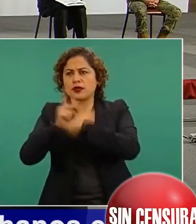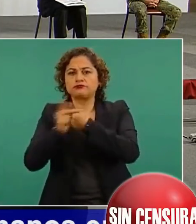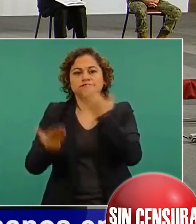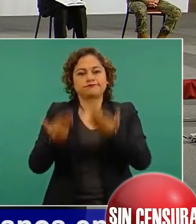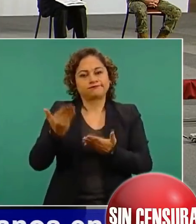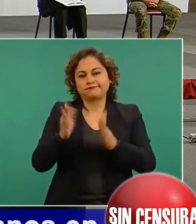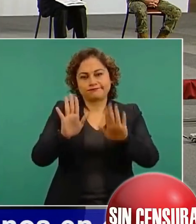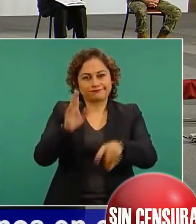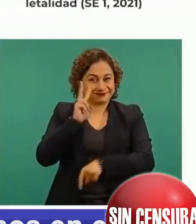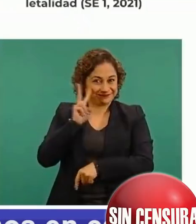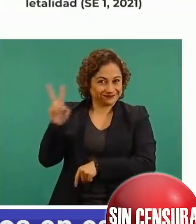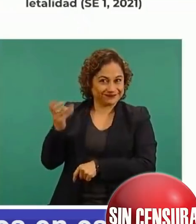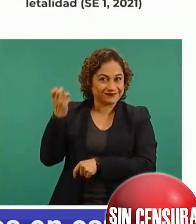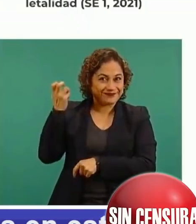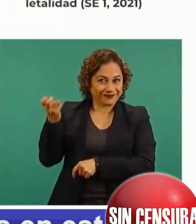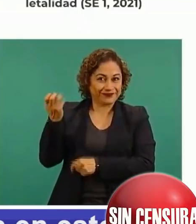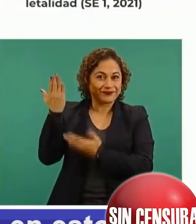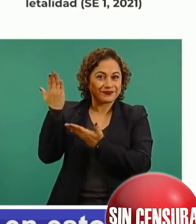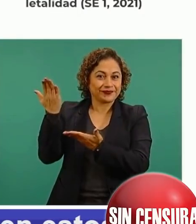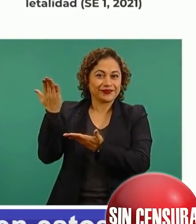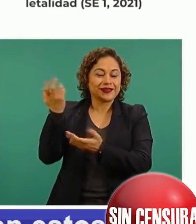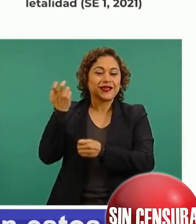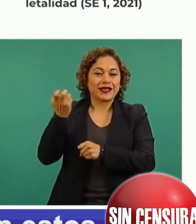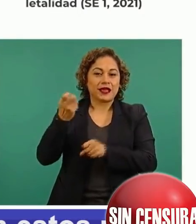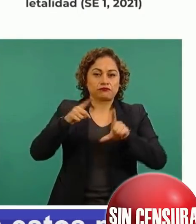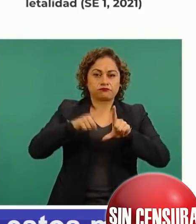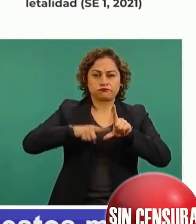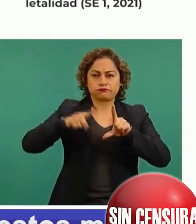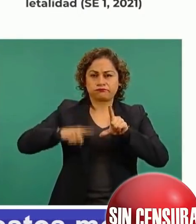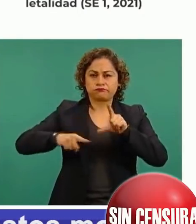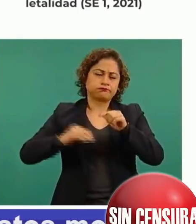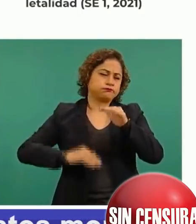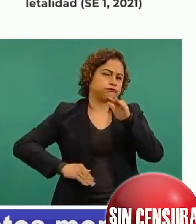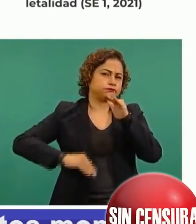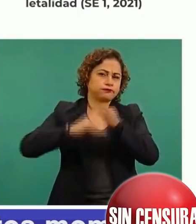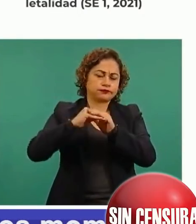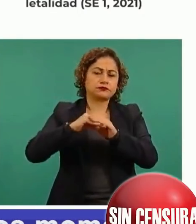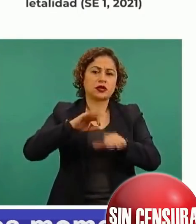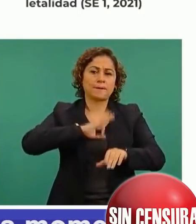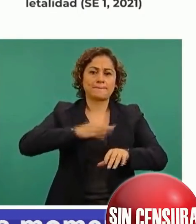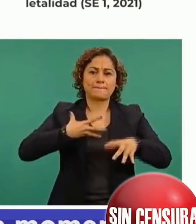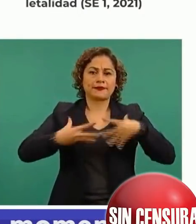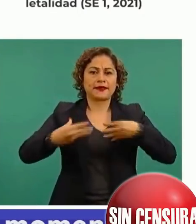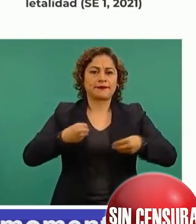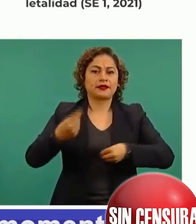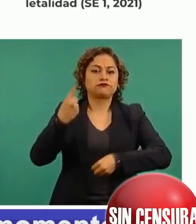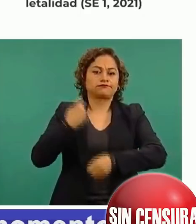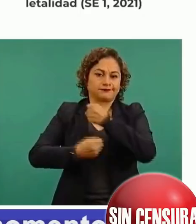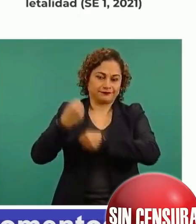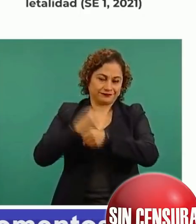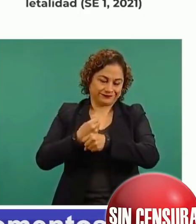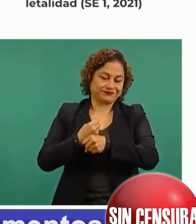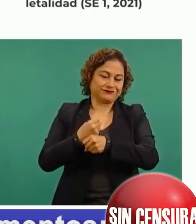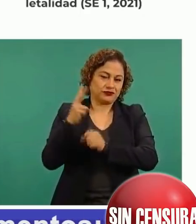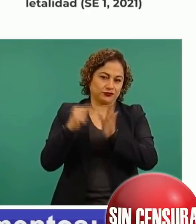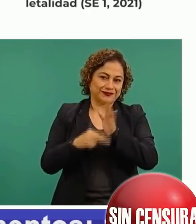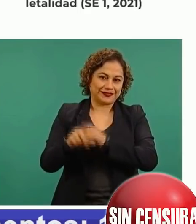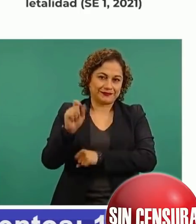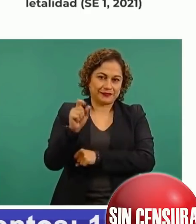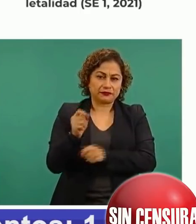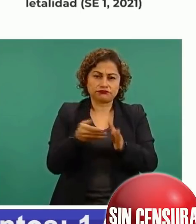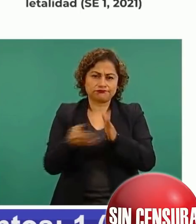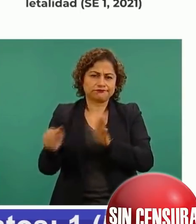momento más intenso de la epidemia al inicio del año pasado. Cerca de abril o